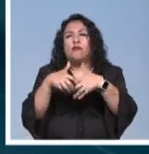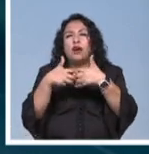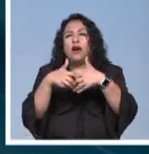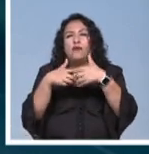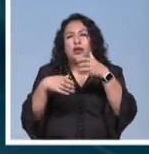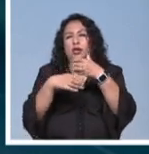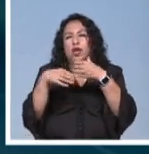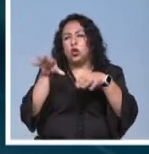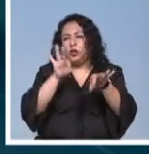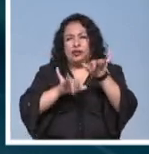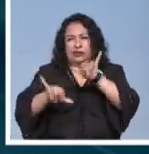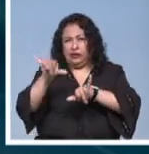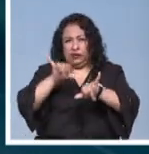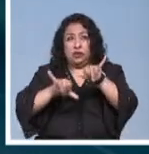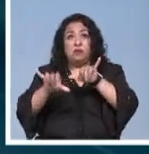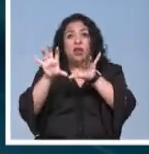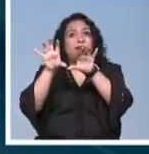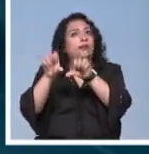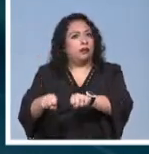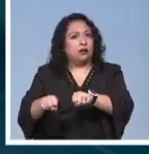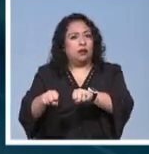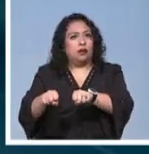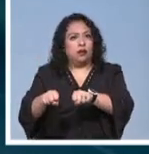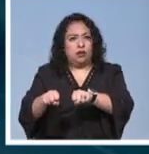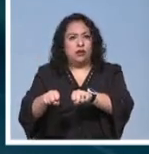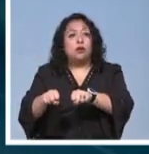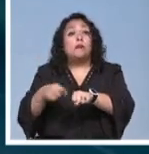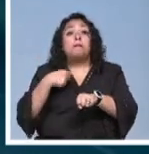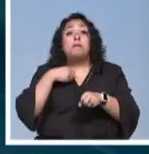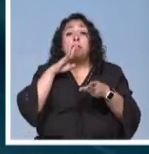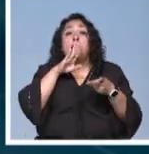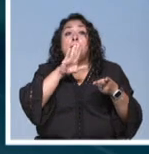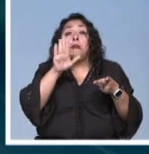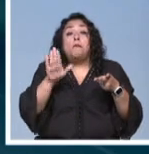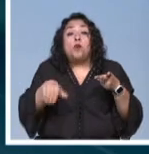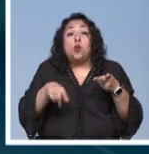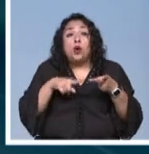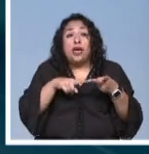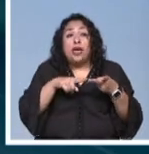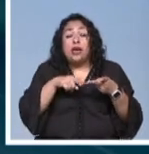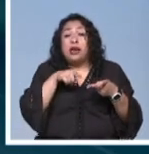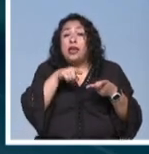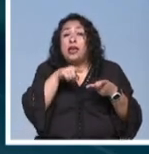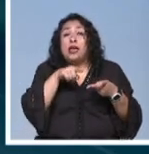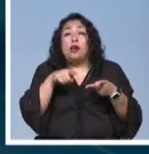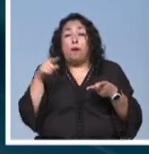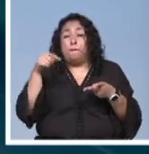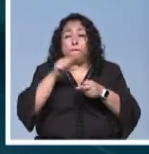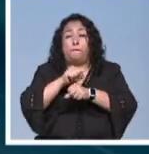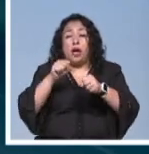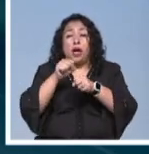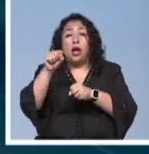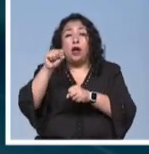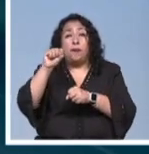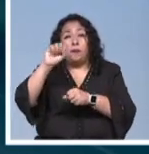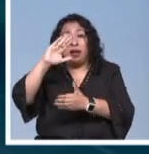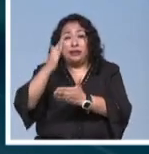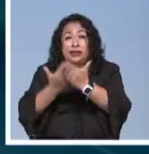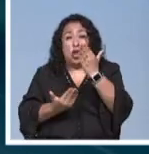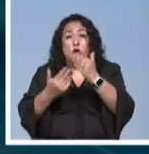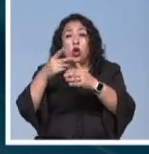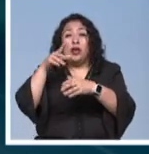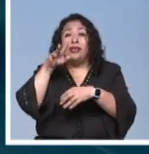productos químicos, fue detenido y mi madre murió en el gran bombardeo que hubo en Barcelona el 17 de